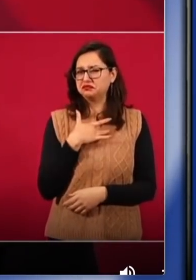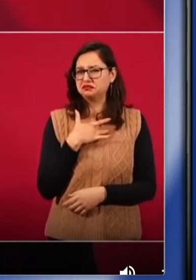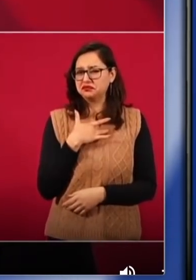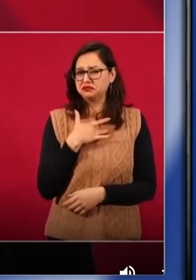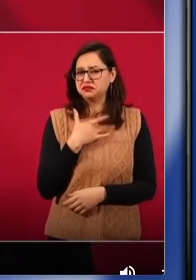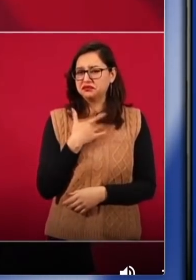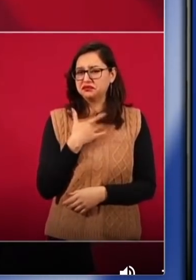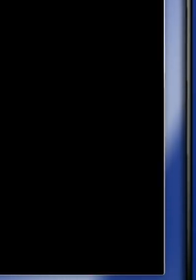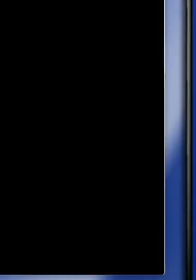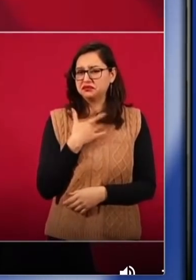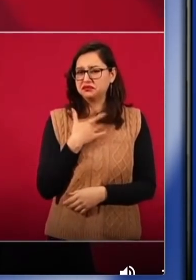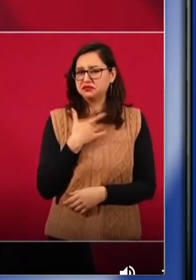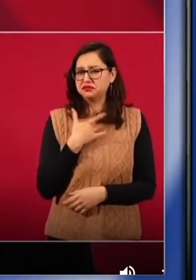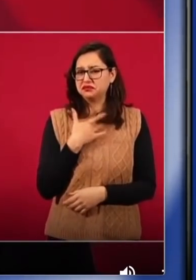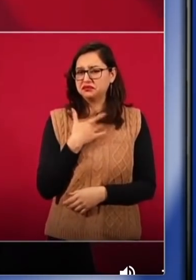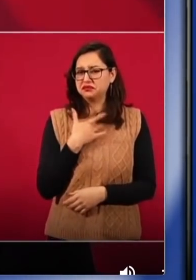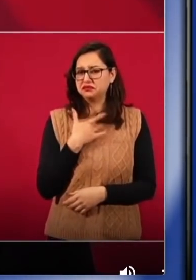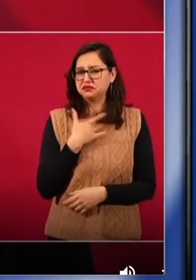bots.